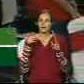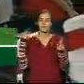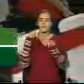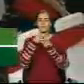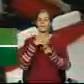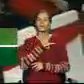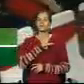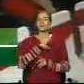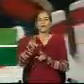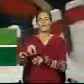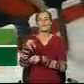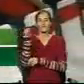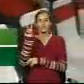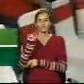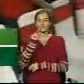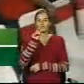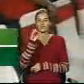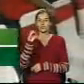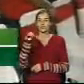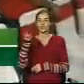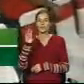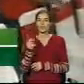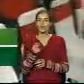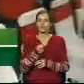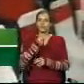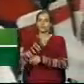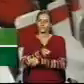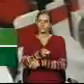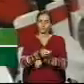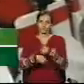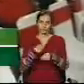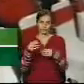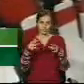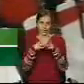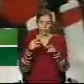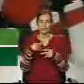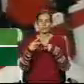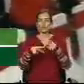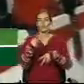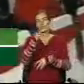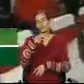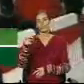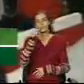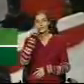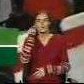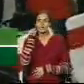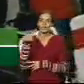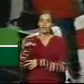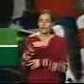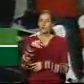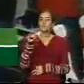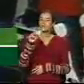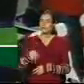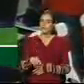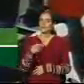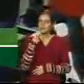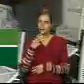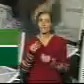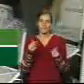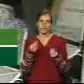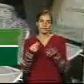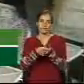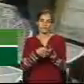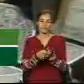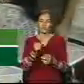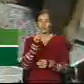misión Agro-Venezuela. Son 204 títulos que se le van a otorgar a todos los productores y productoras del campo, así como también el financiamiento